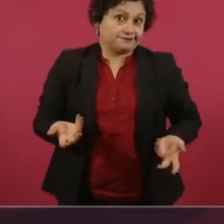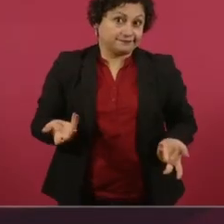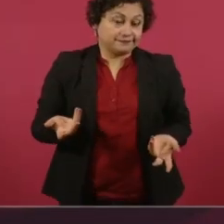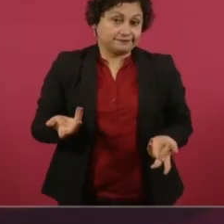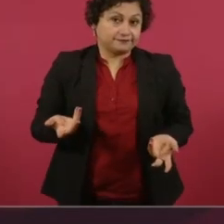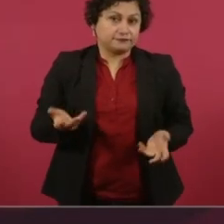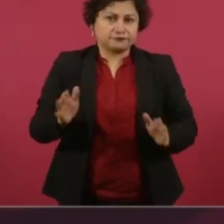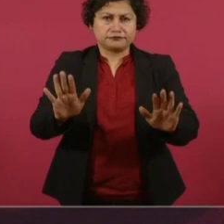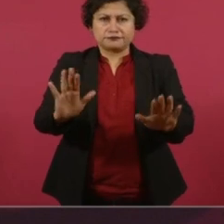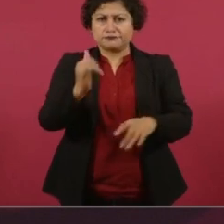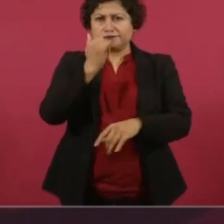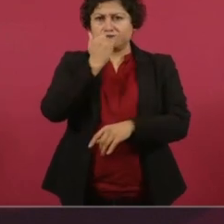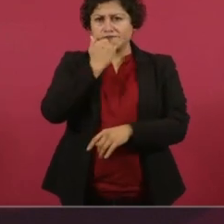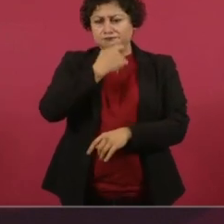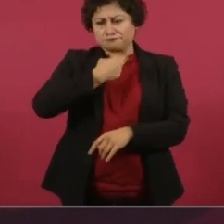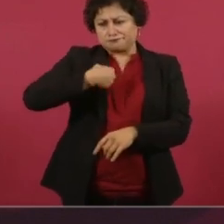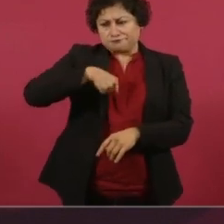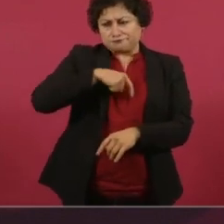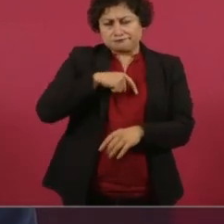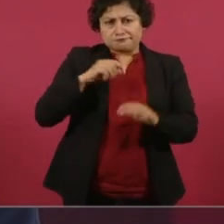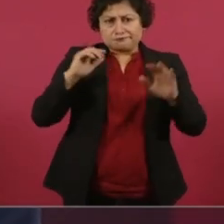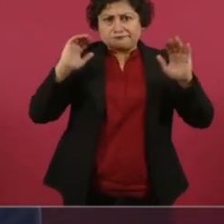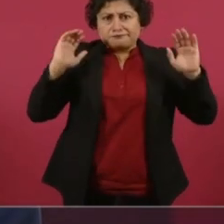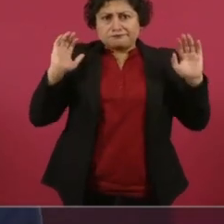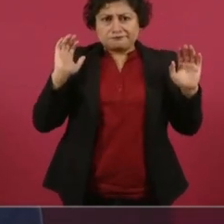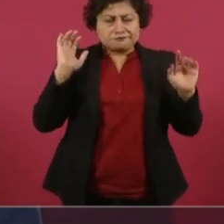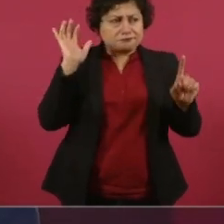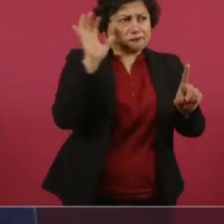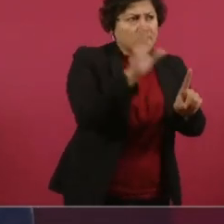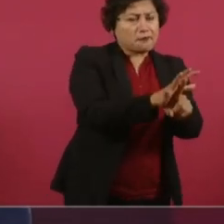Nosotros no perseguimos a nadie.